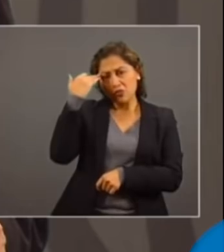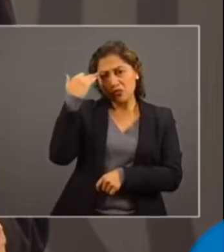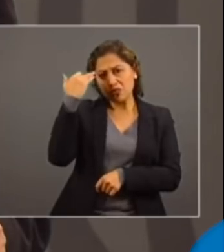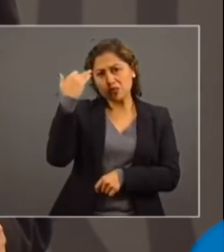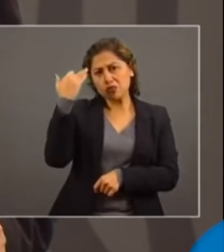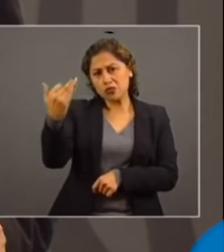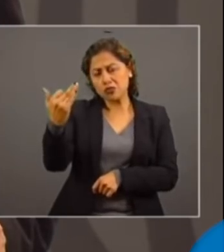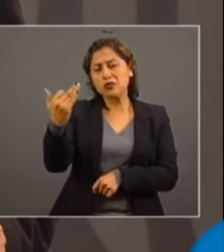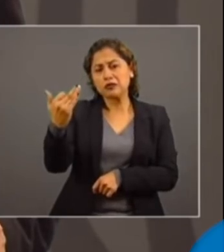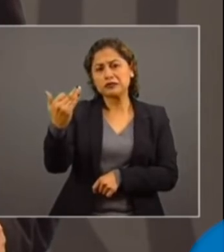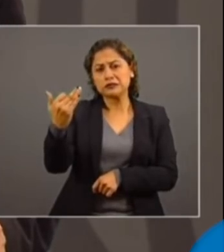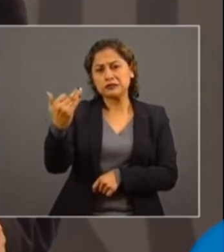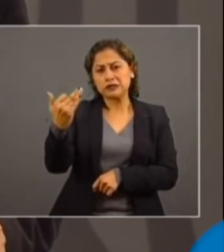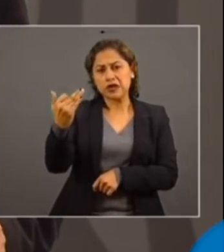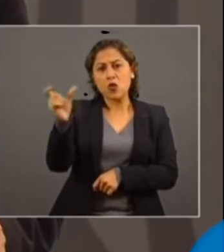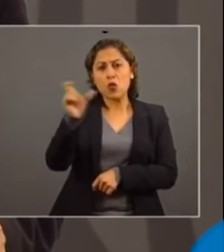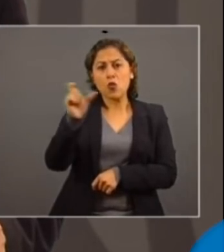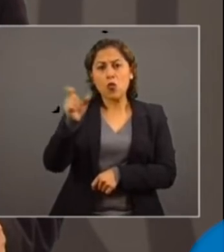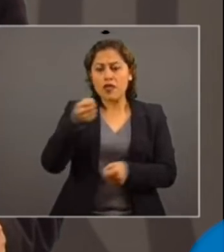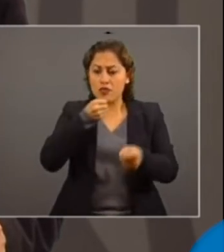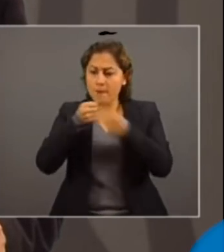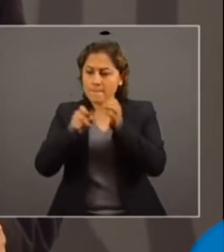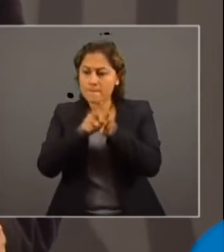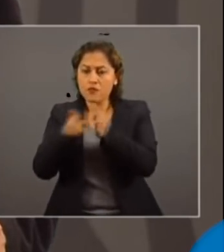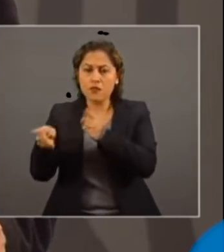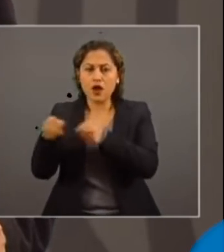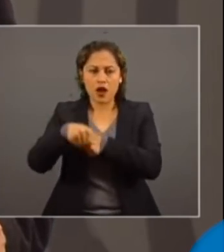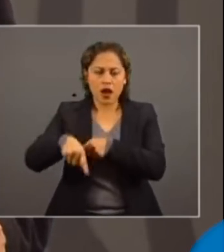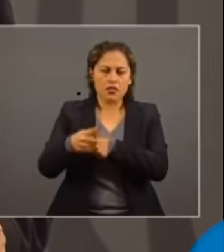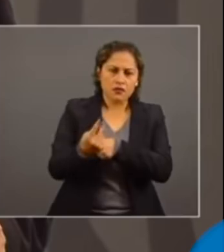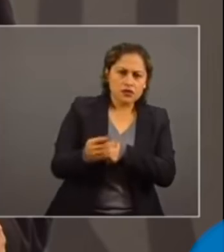control de los medios de comunicación convencionales